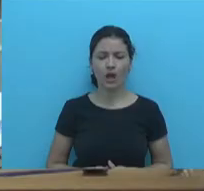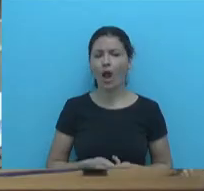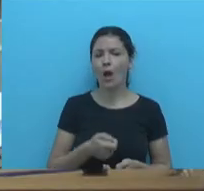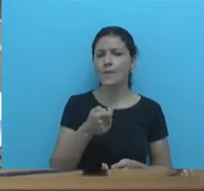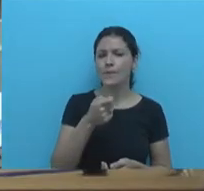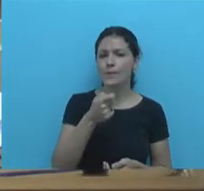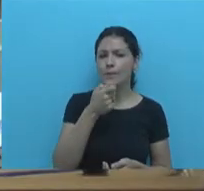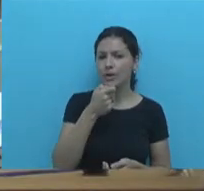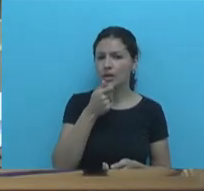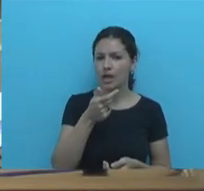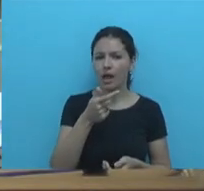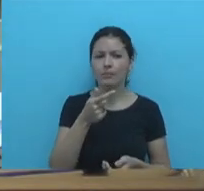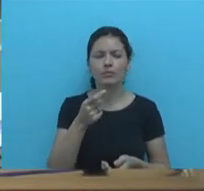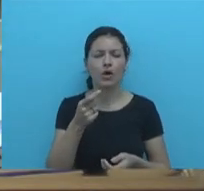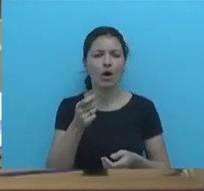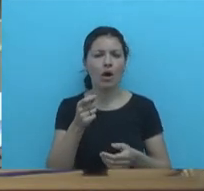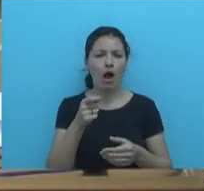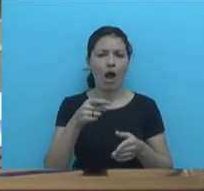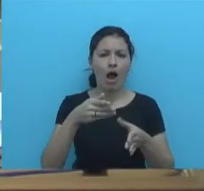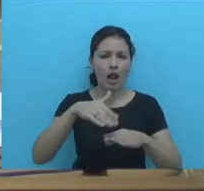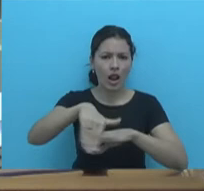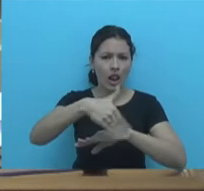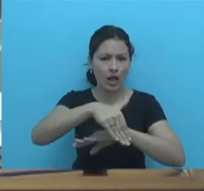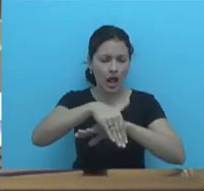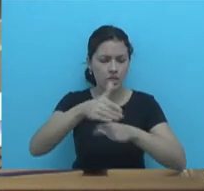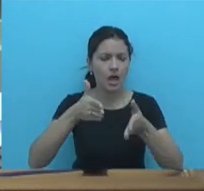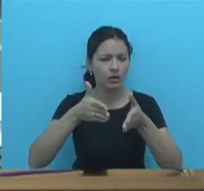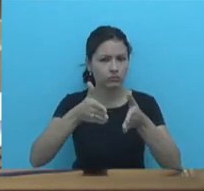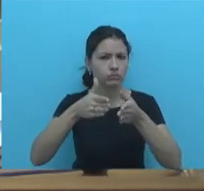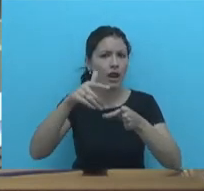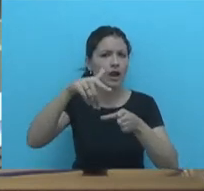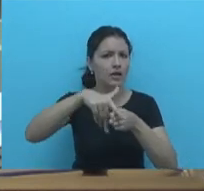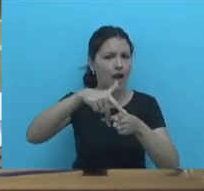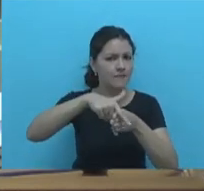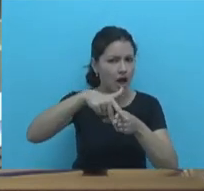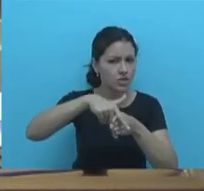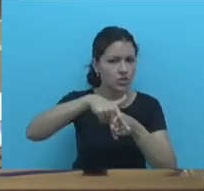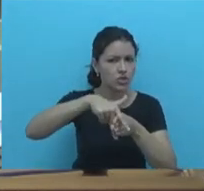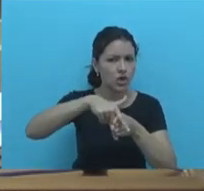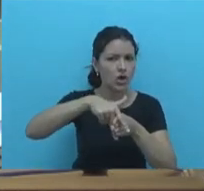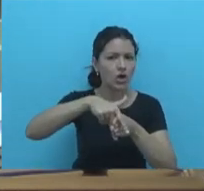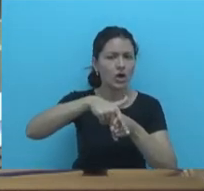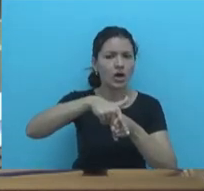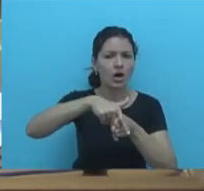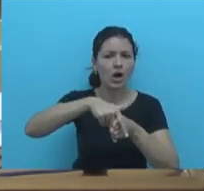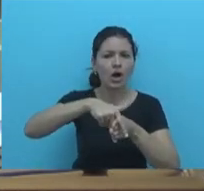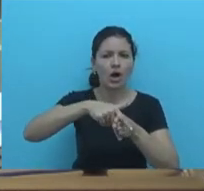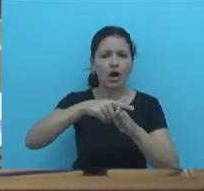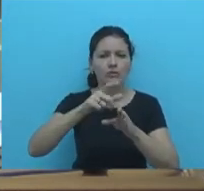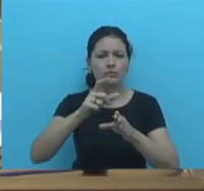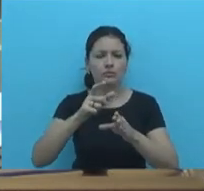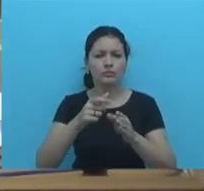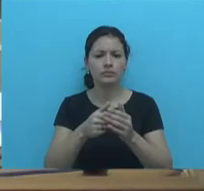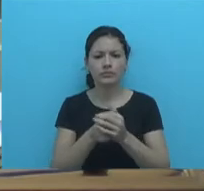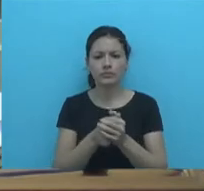transitando, ¿se le podría hacer una marca y que esté registrada por el dueño? Eso se implica en el RENAPA, si no me equivoco.